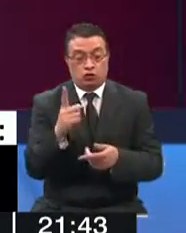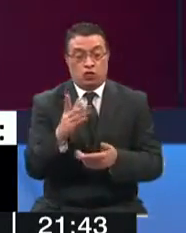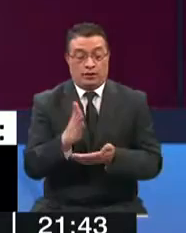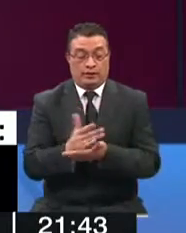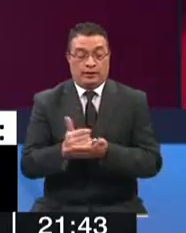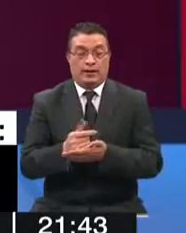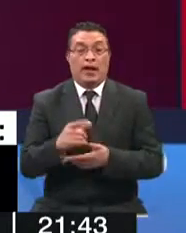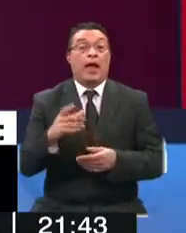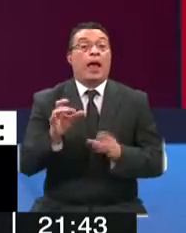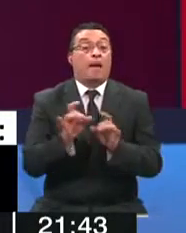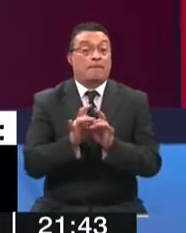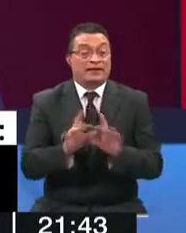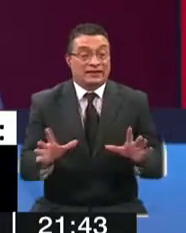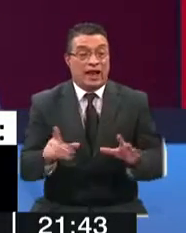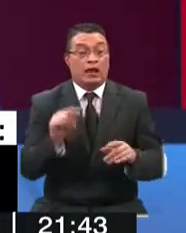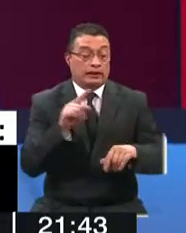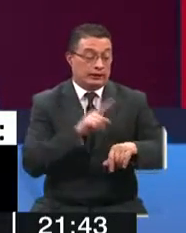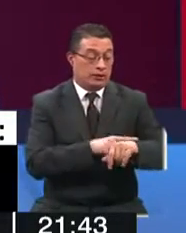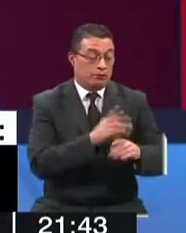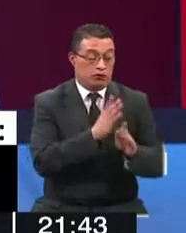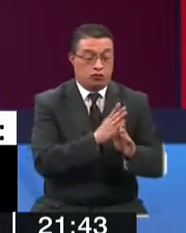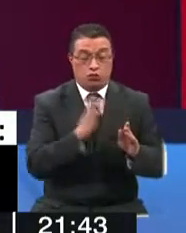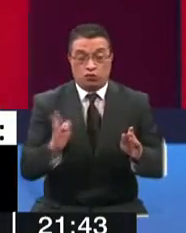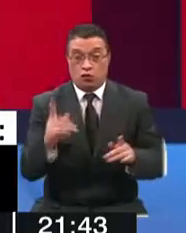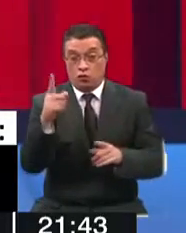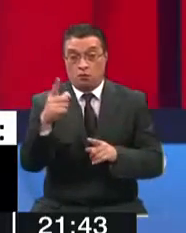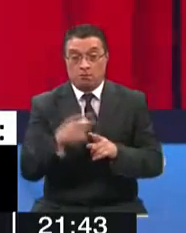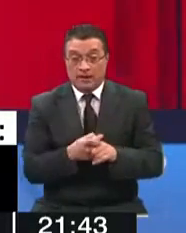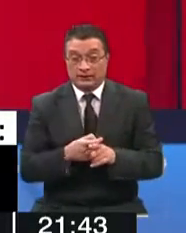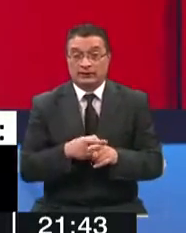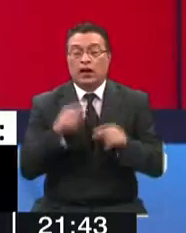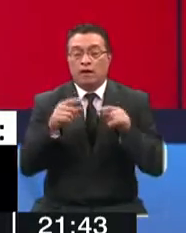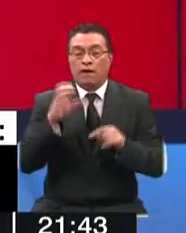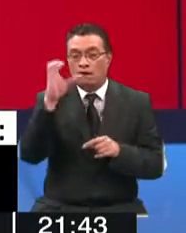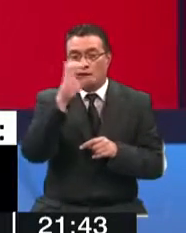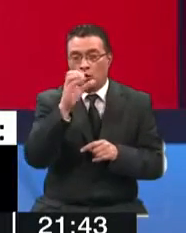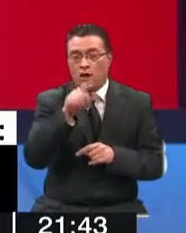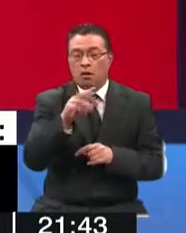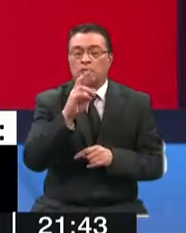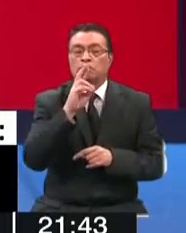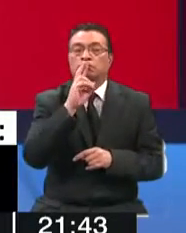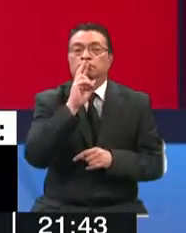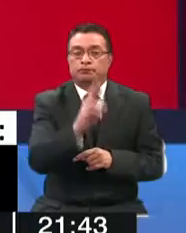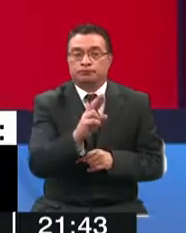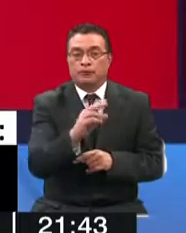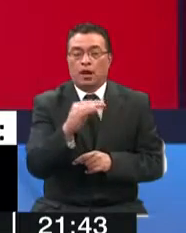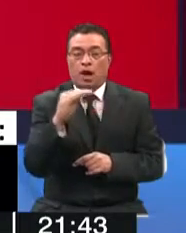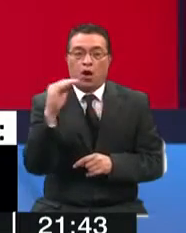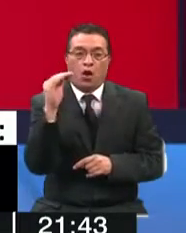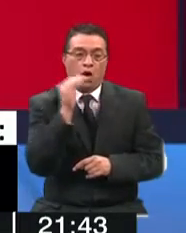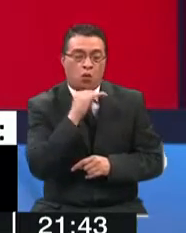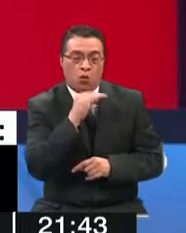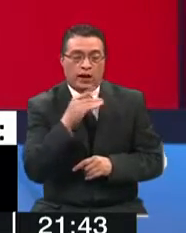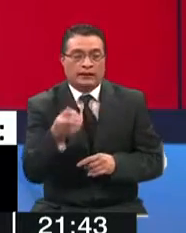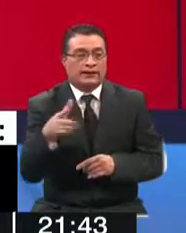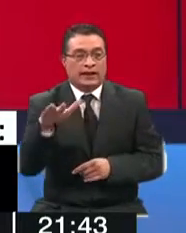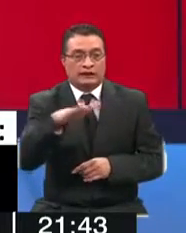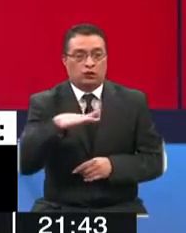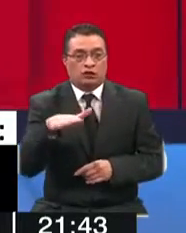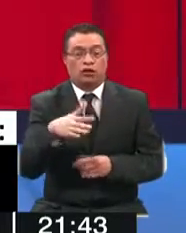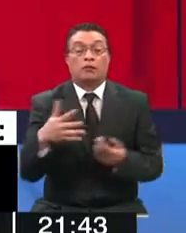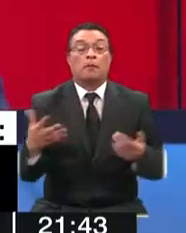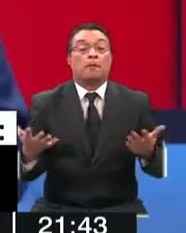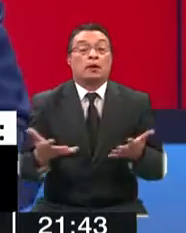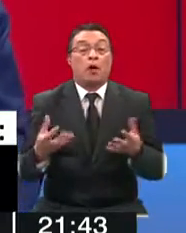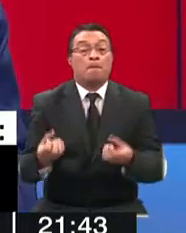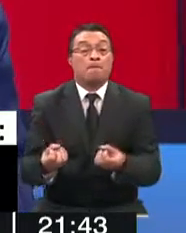extraordinaria y es transitoria, justamente porque lo que busca es responder a esta emergencia, a esta situación de emergencia que ha